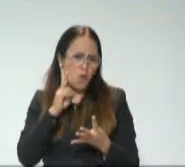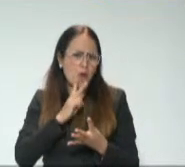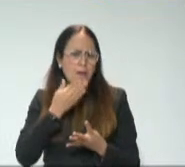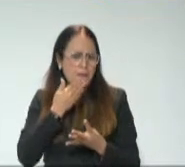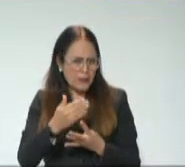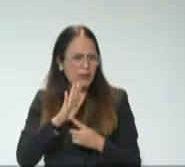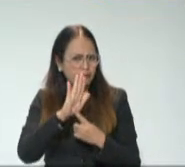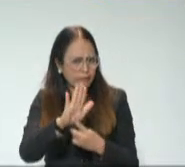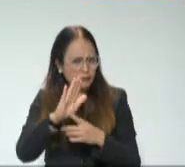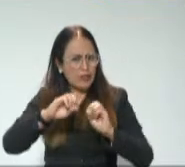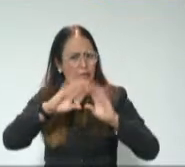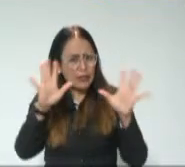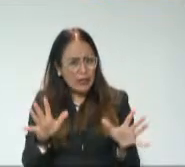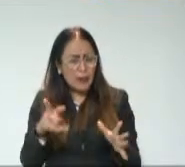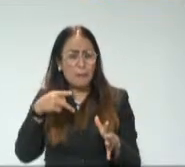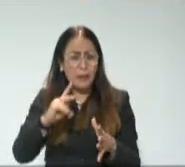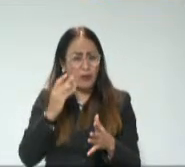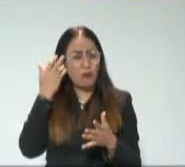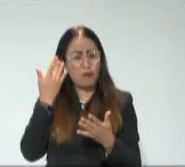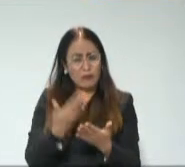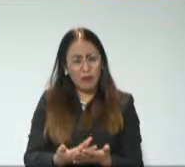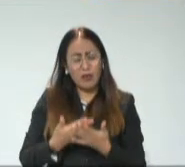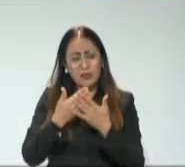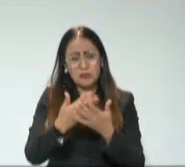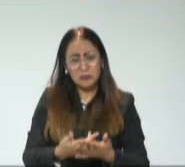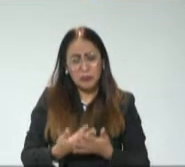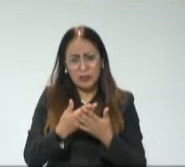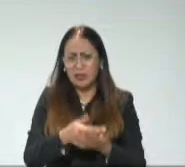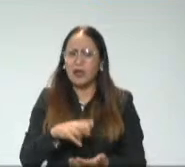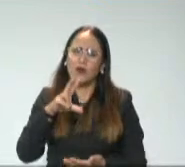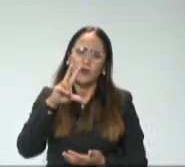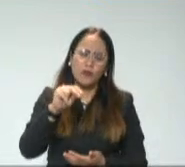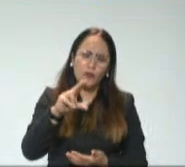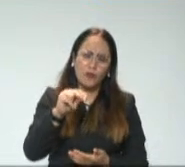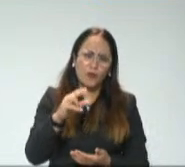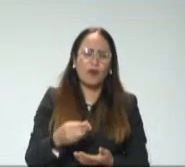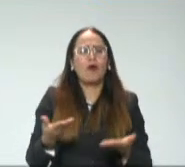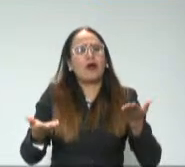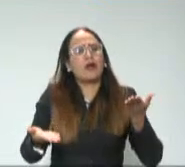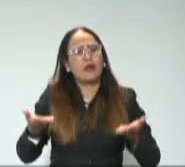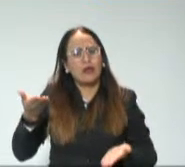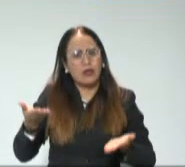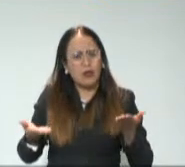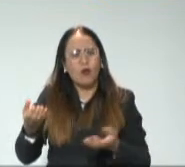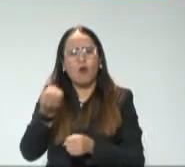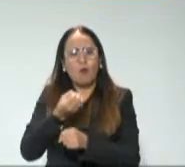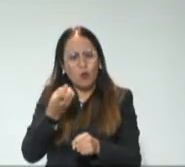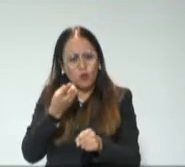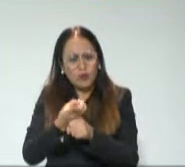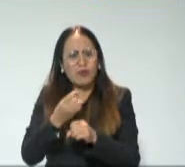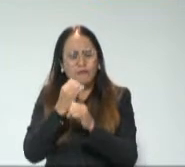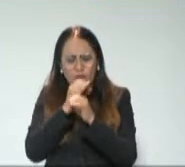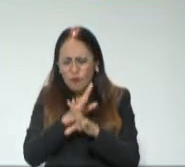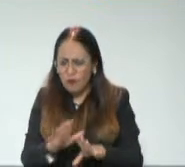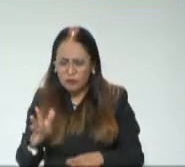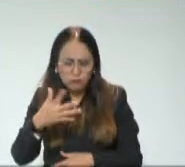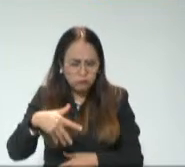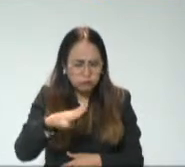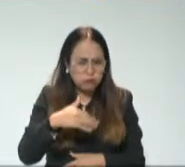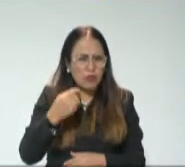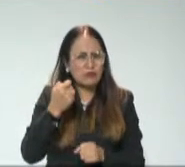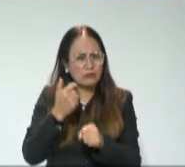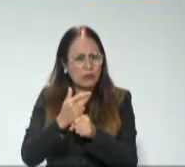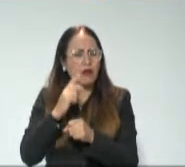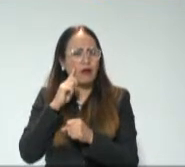pero tamb también conlleva al otro lado de encontrar justamente el balance entre la oportunidad de compartir la información y